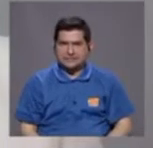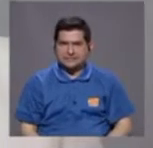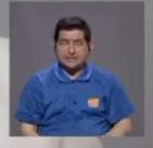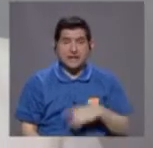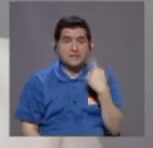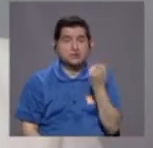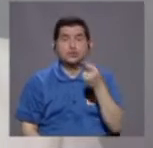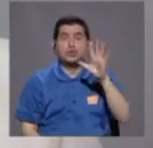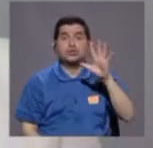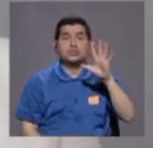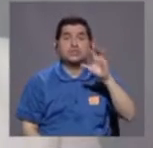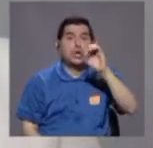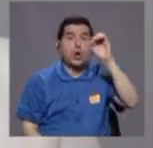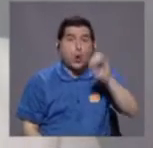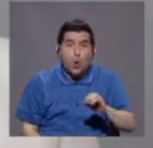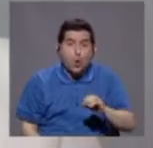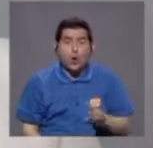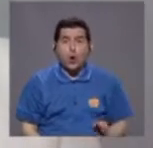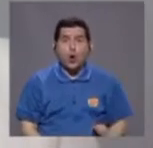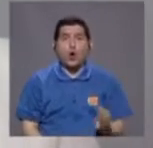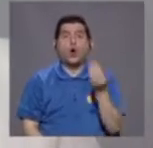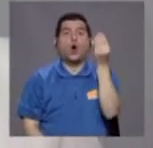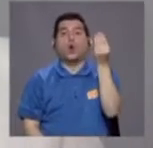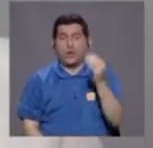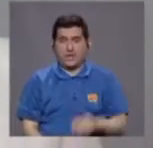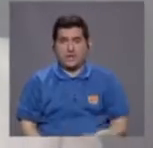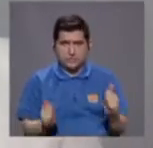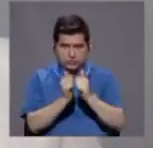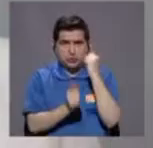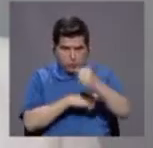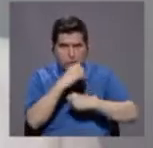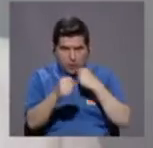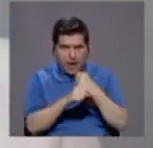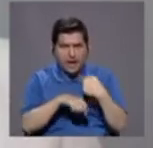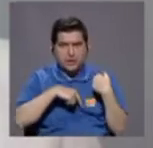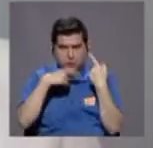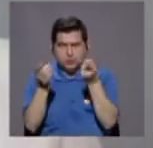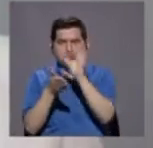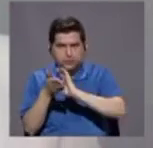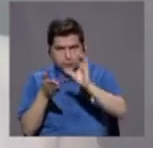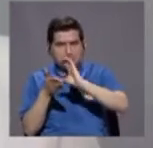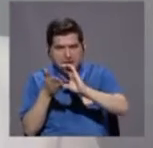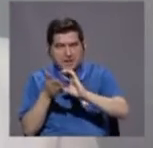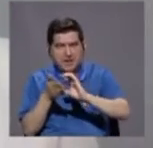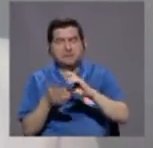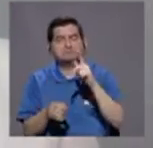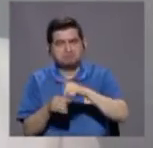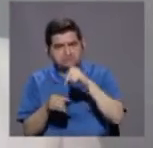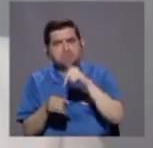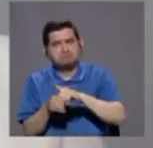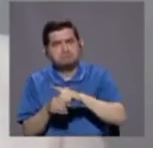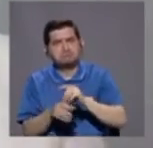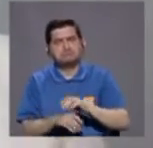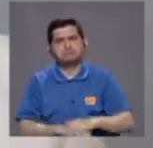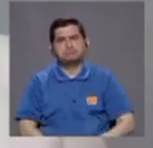el 5% de los jóvenes en edad de asistir al colegio iban al colegio.